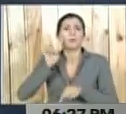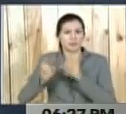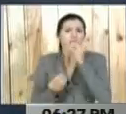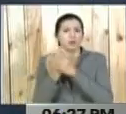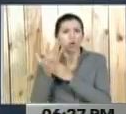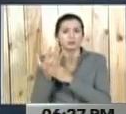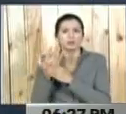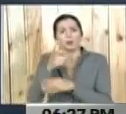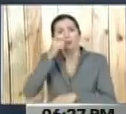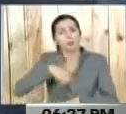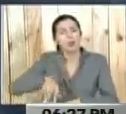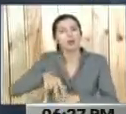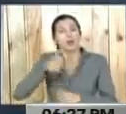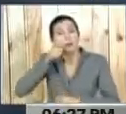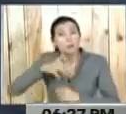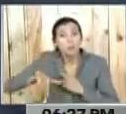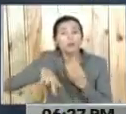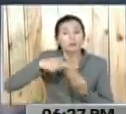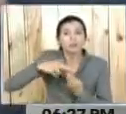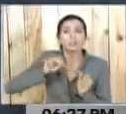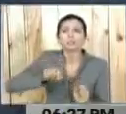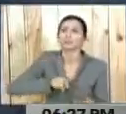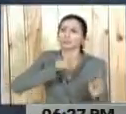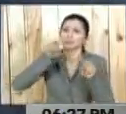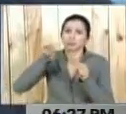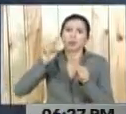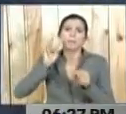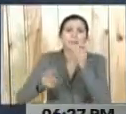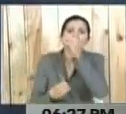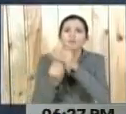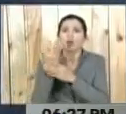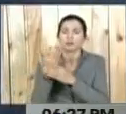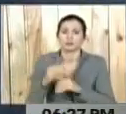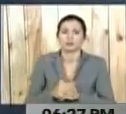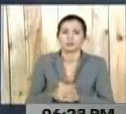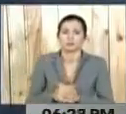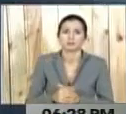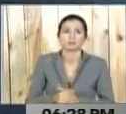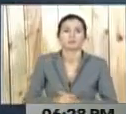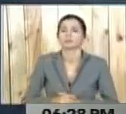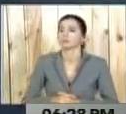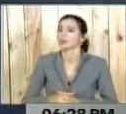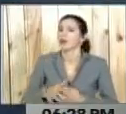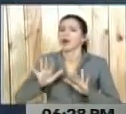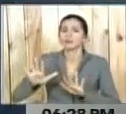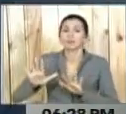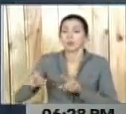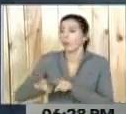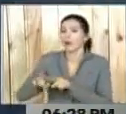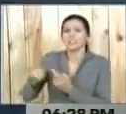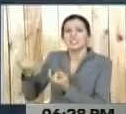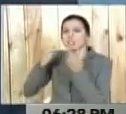el pueblo revolucionario tomará Miraflores y tomará como digno heredero de las glorias de Simón Bolívar,